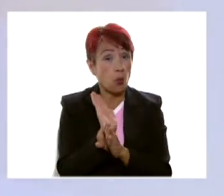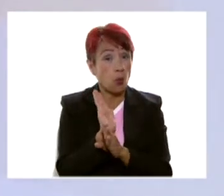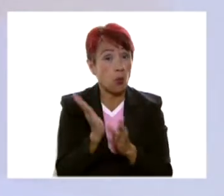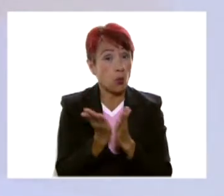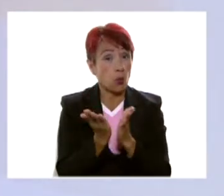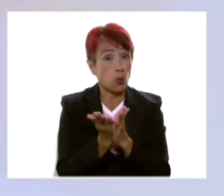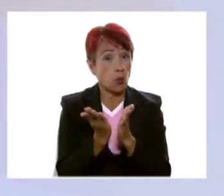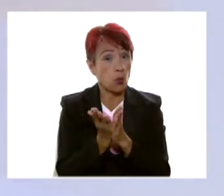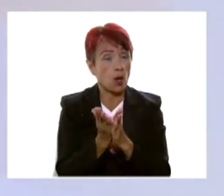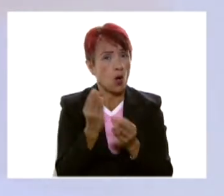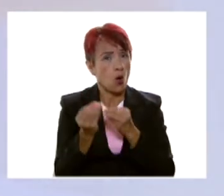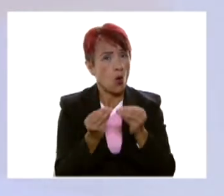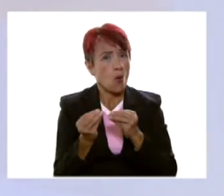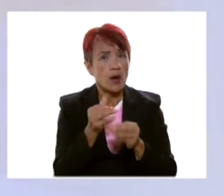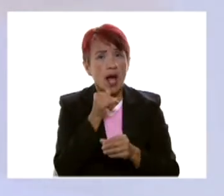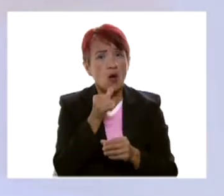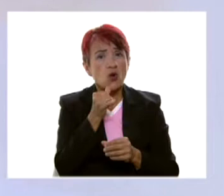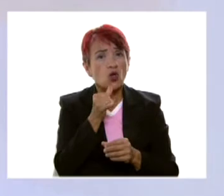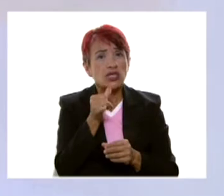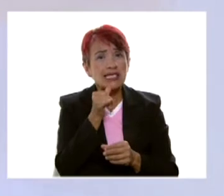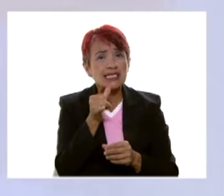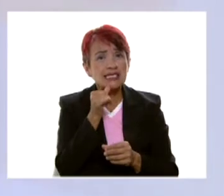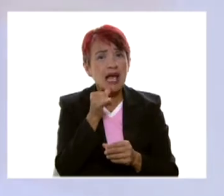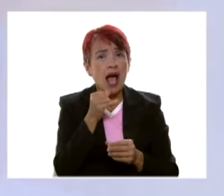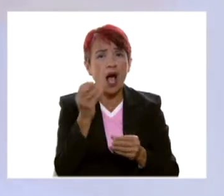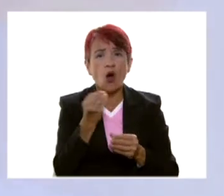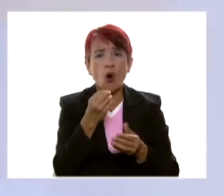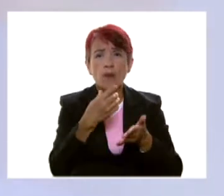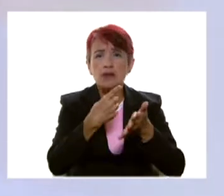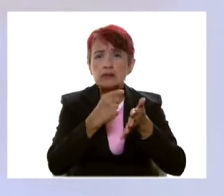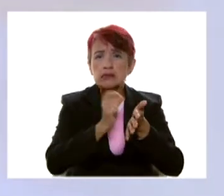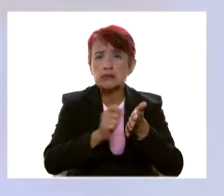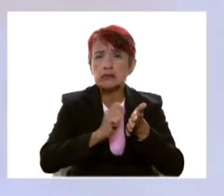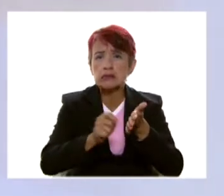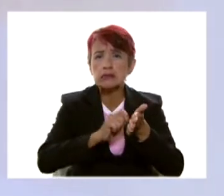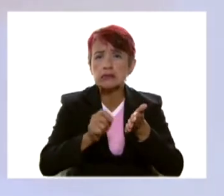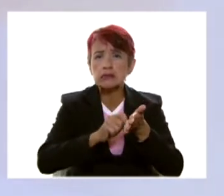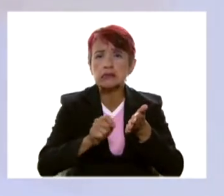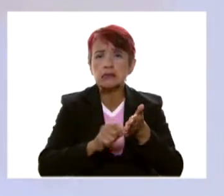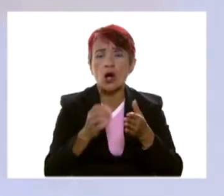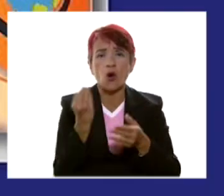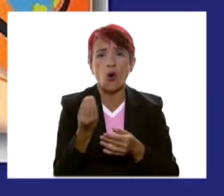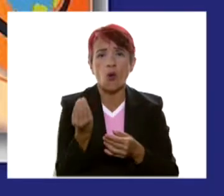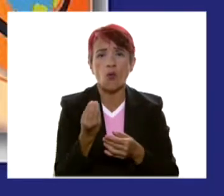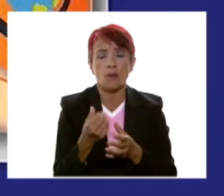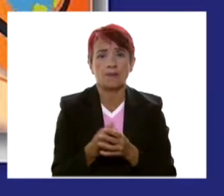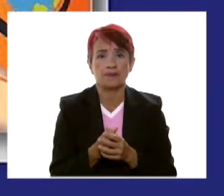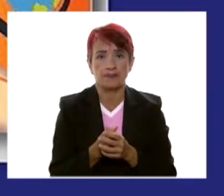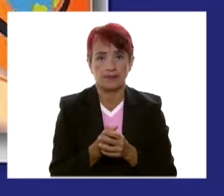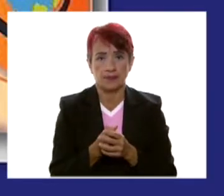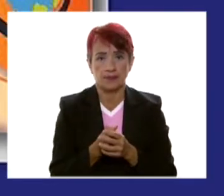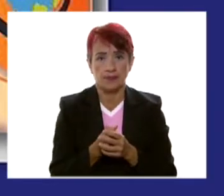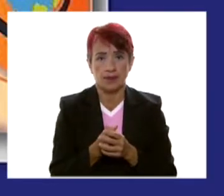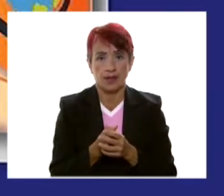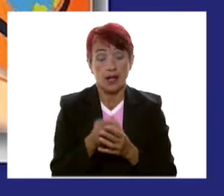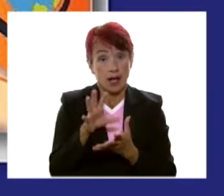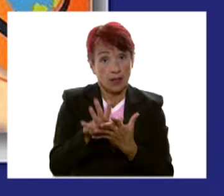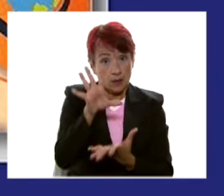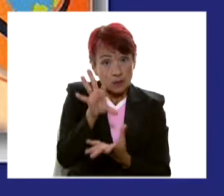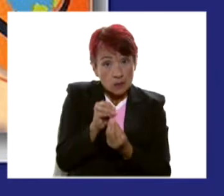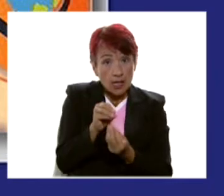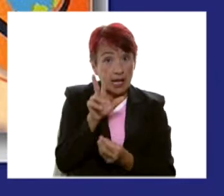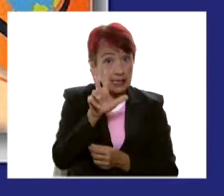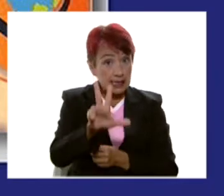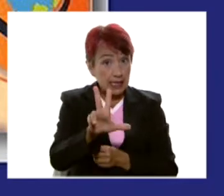una noticia, cómo relata una noticia, cuáles son los pasos para realizar la misma. La redacción periodística tiene